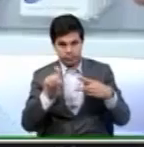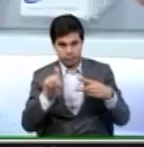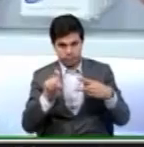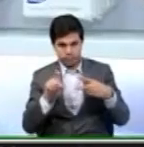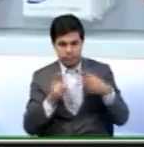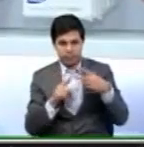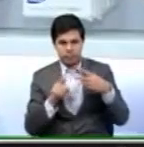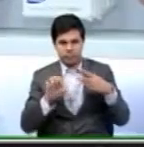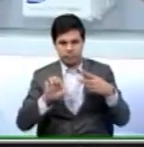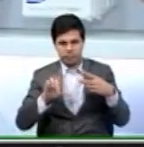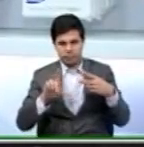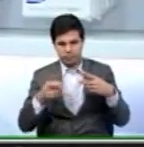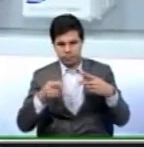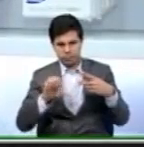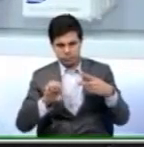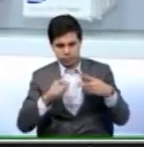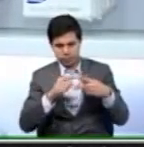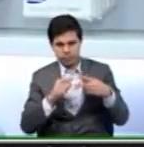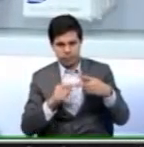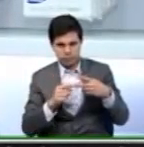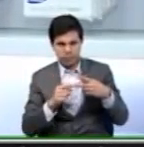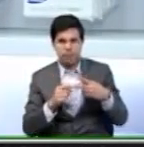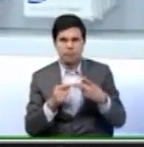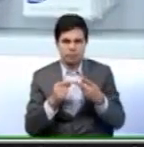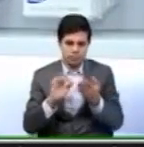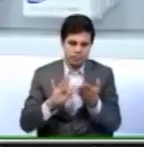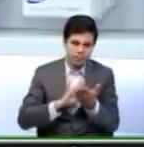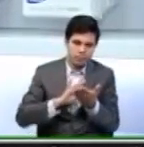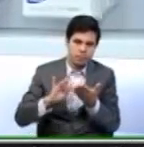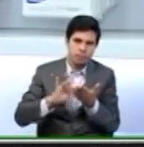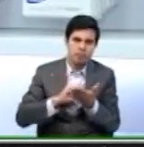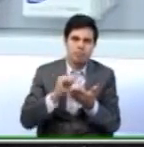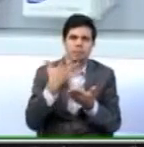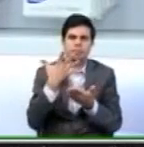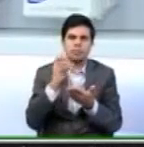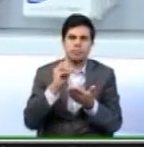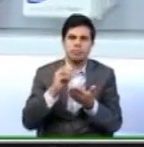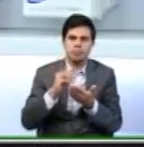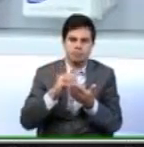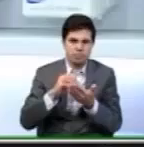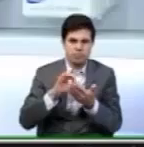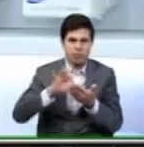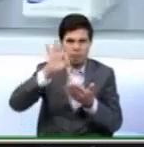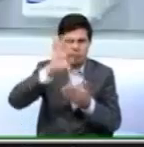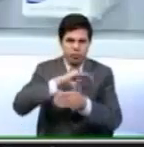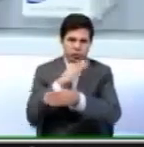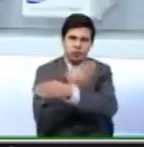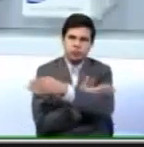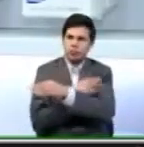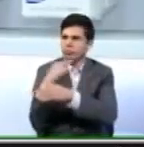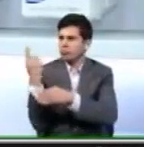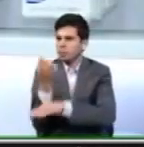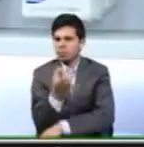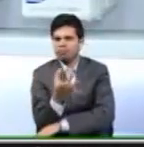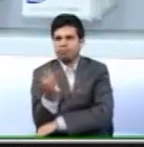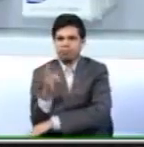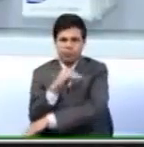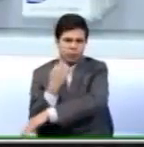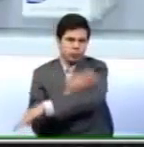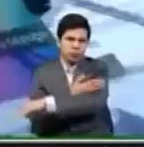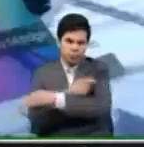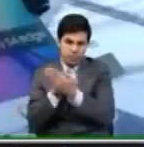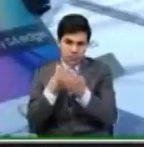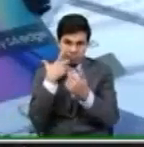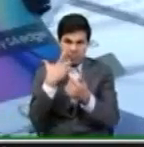Edge hacen que estas pantallas sean 50% más resistentes a la de cualquier otro dispositivo que haya en el mercado